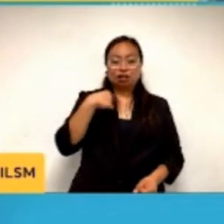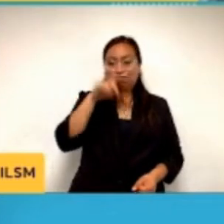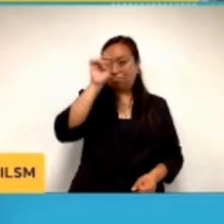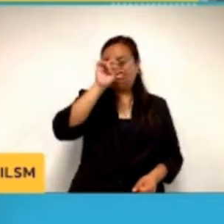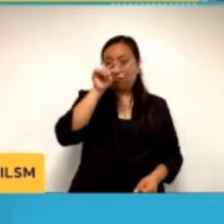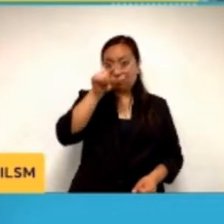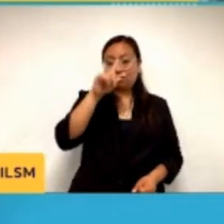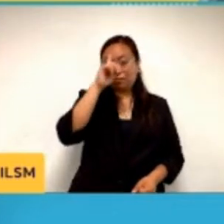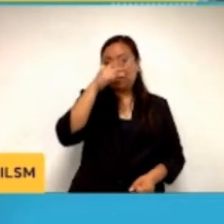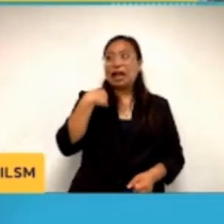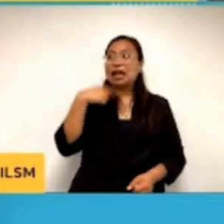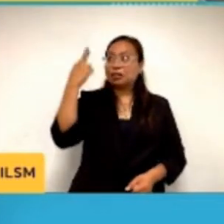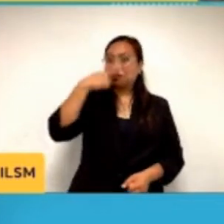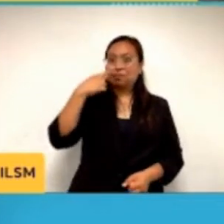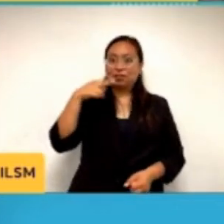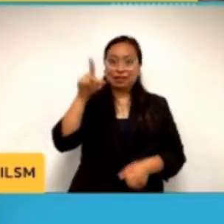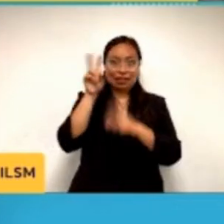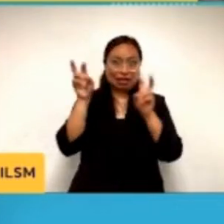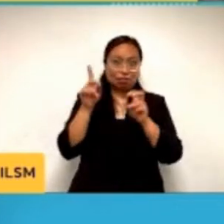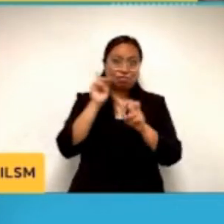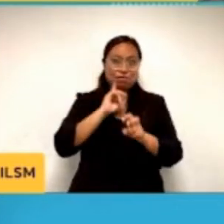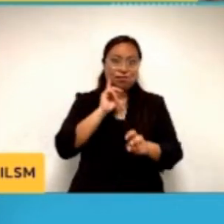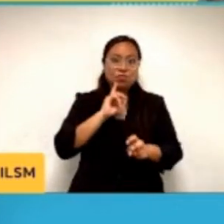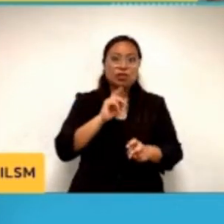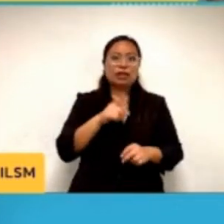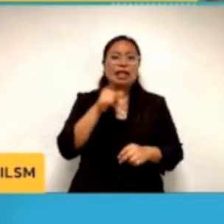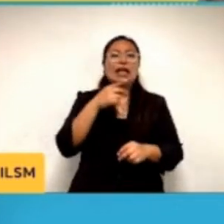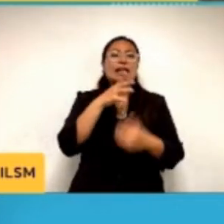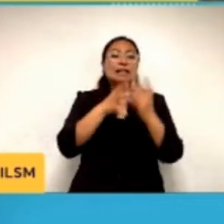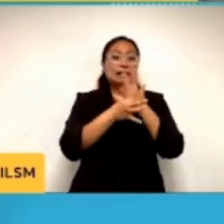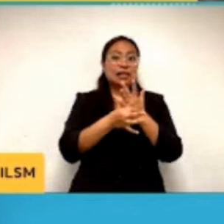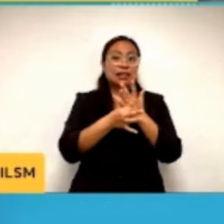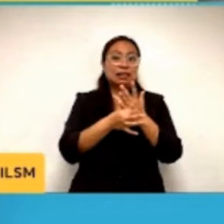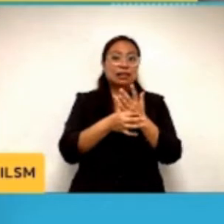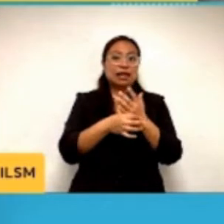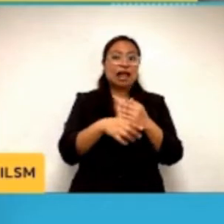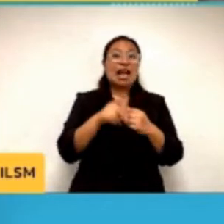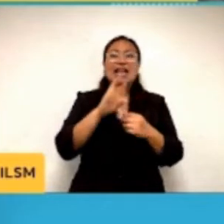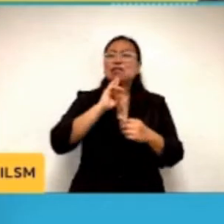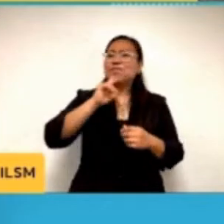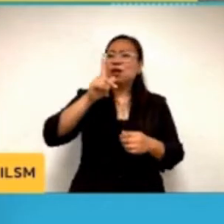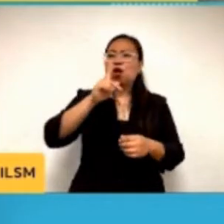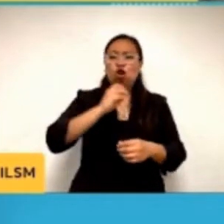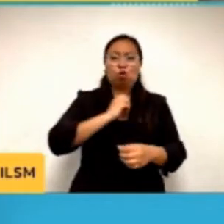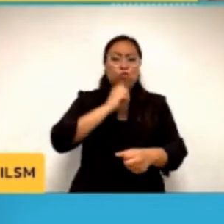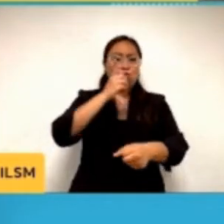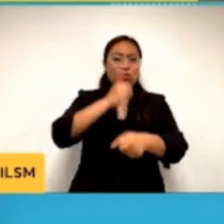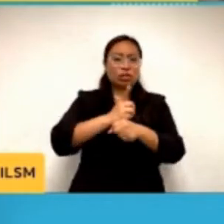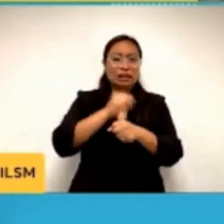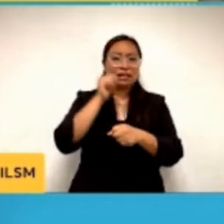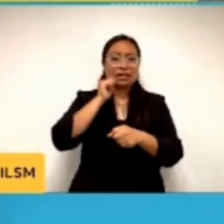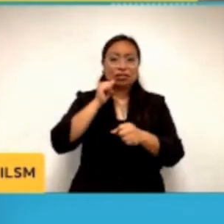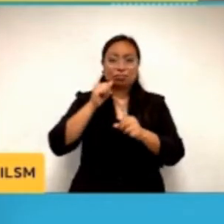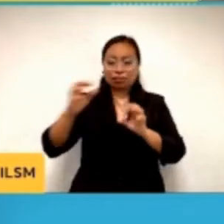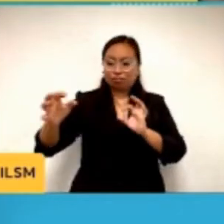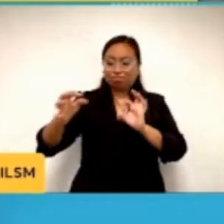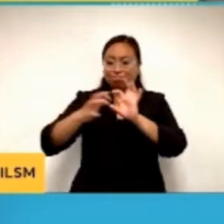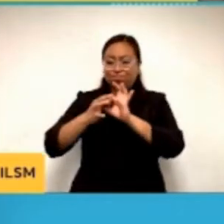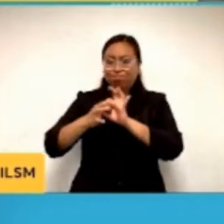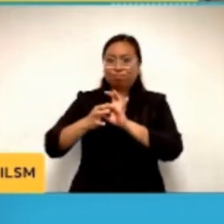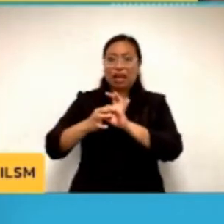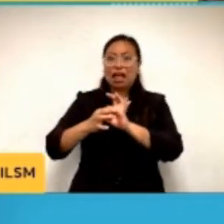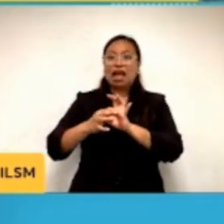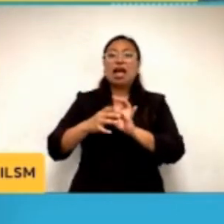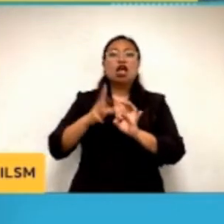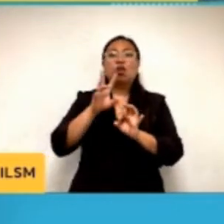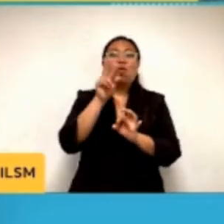busques. Y dice que las mejores oportunidades no vienen de tu círculo cercano, vienen de tus lazos débiles. Tus